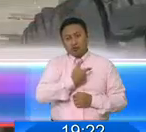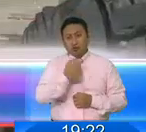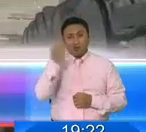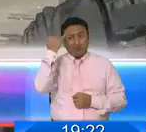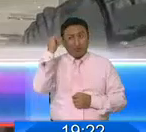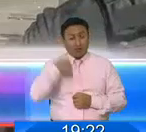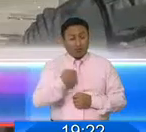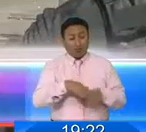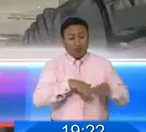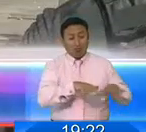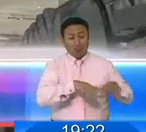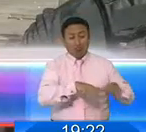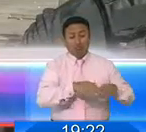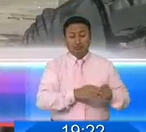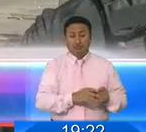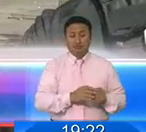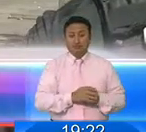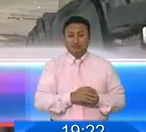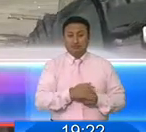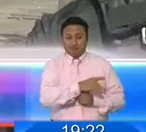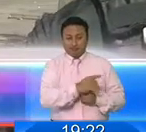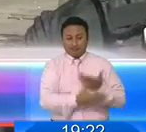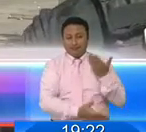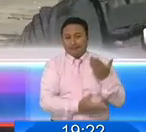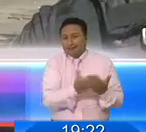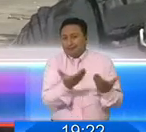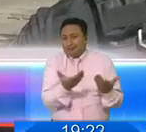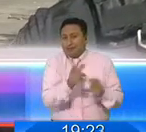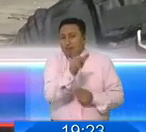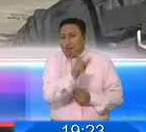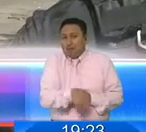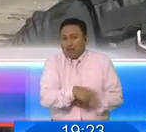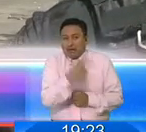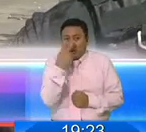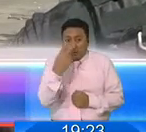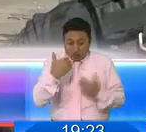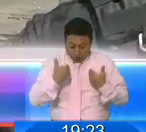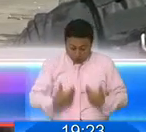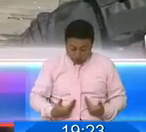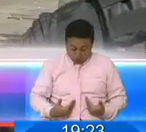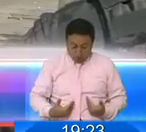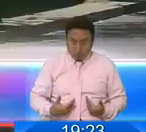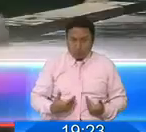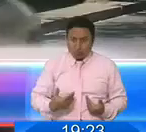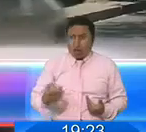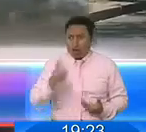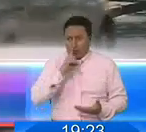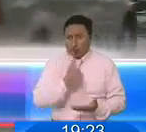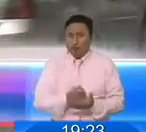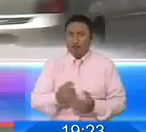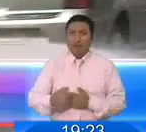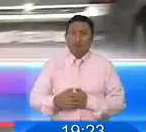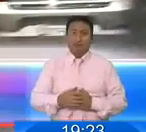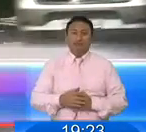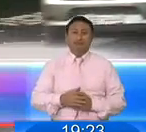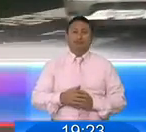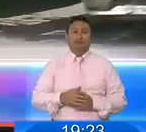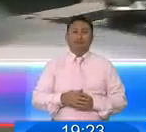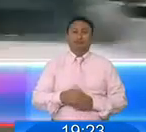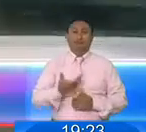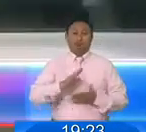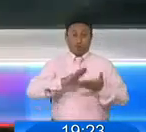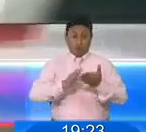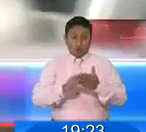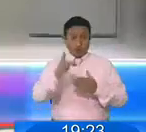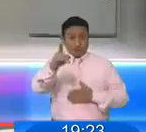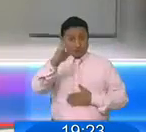por lo cual es más fácil que las personas incautas crean en sus historias para que la comunidad esté preparada